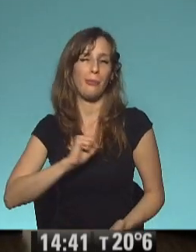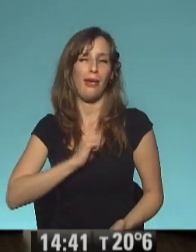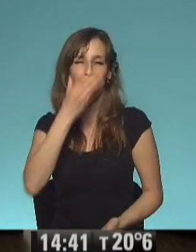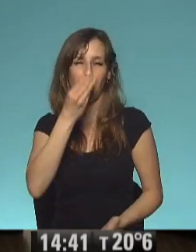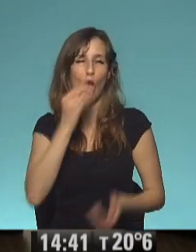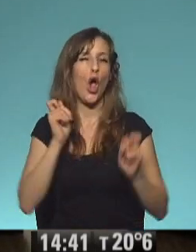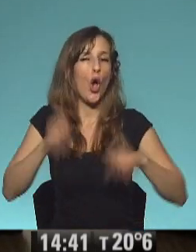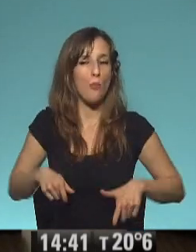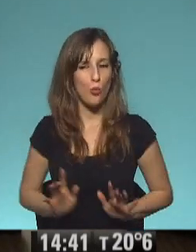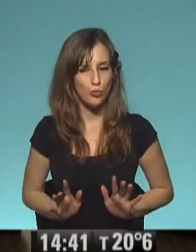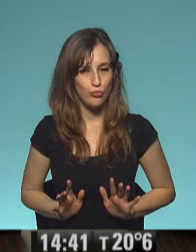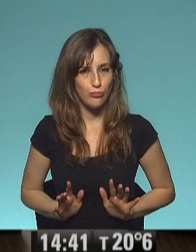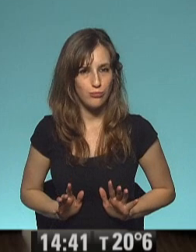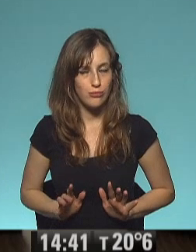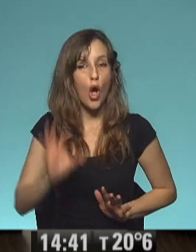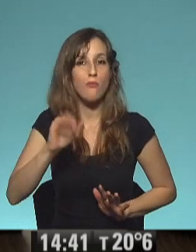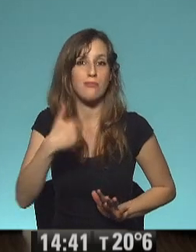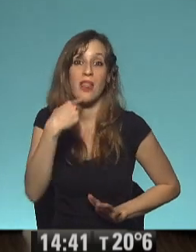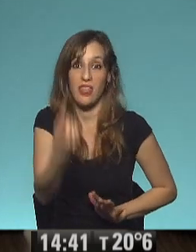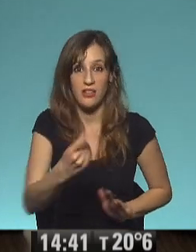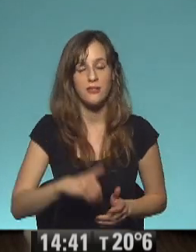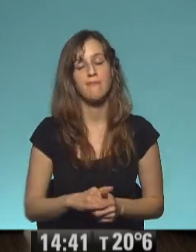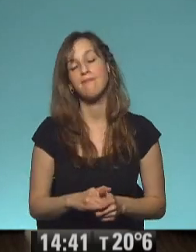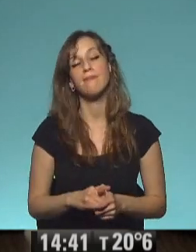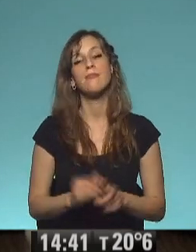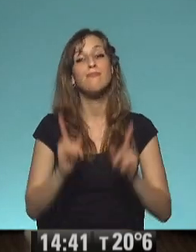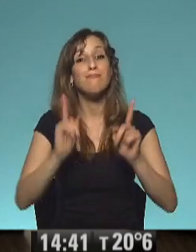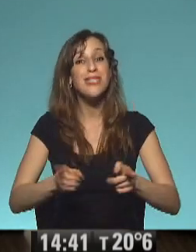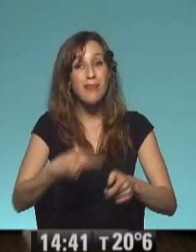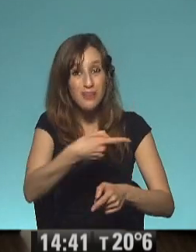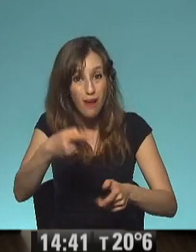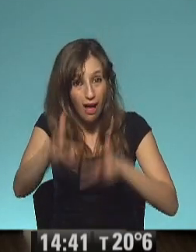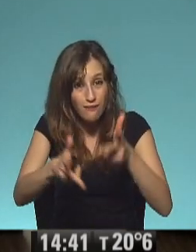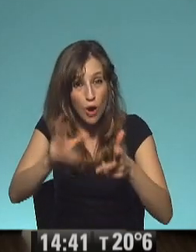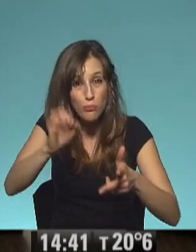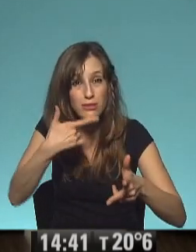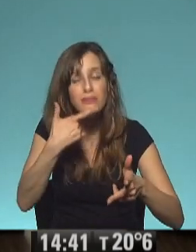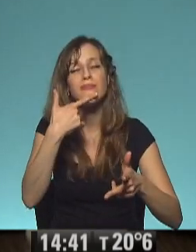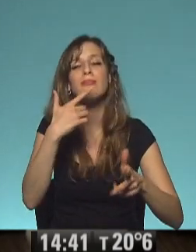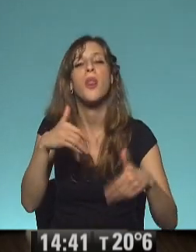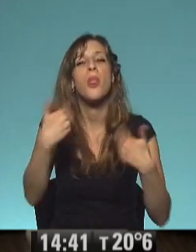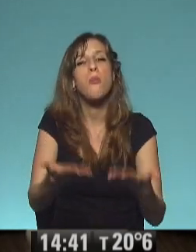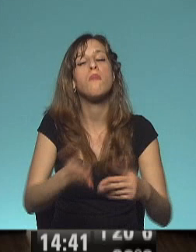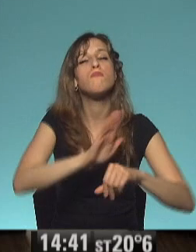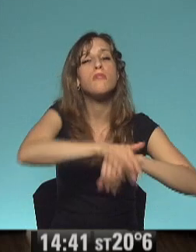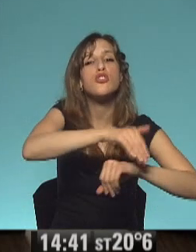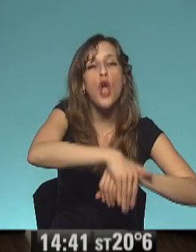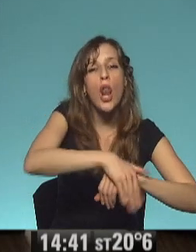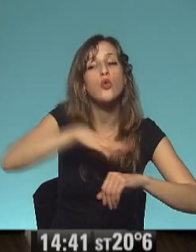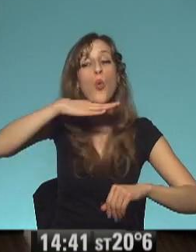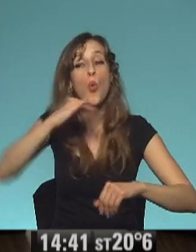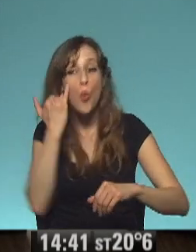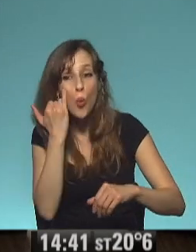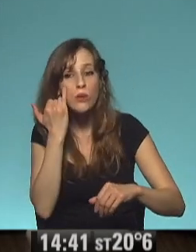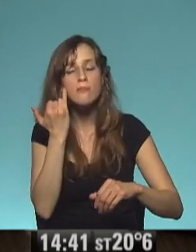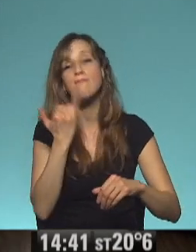En la misma semana, por ejemplo, Misiones y Jujuy, creo que había sido, habían suspendido las clases. Y